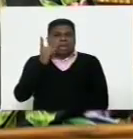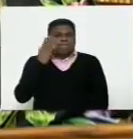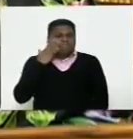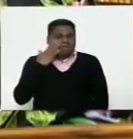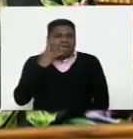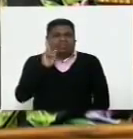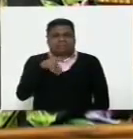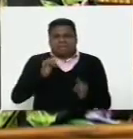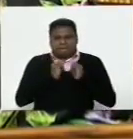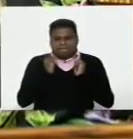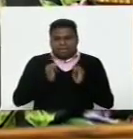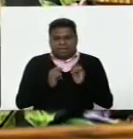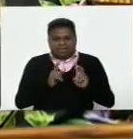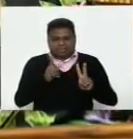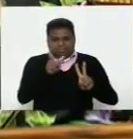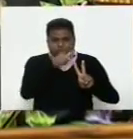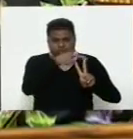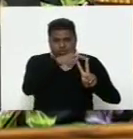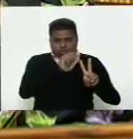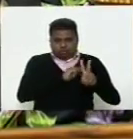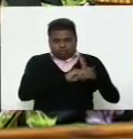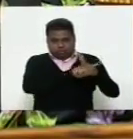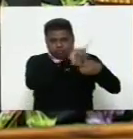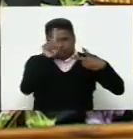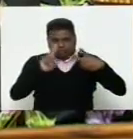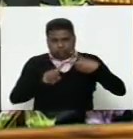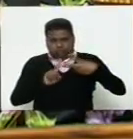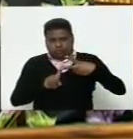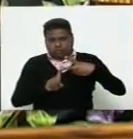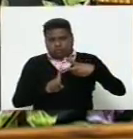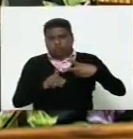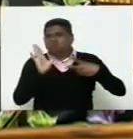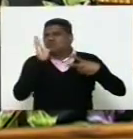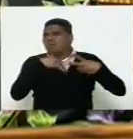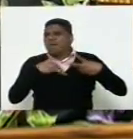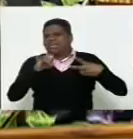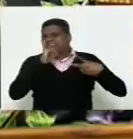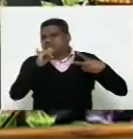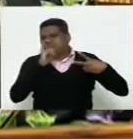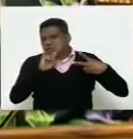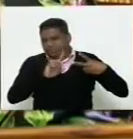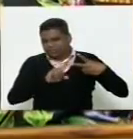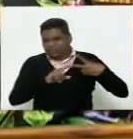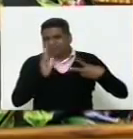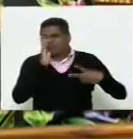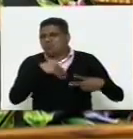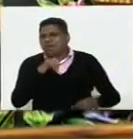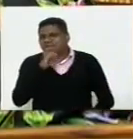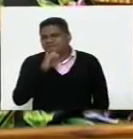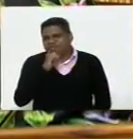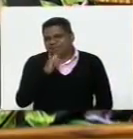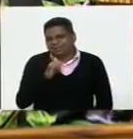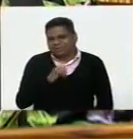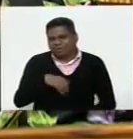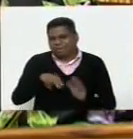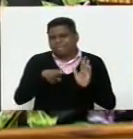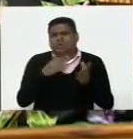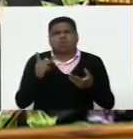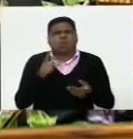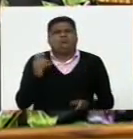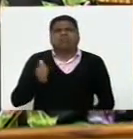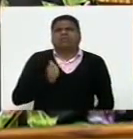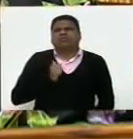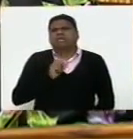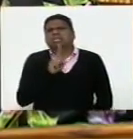2, incumplan con las obligaciones de informar integralmente sobre las opciones y el